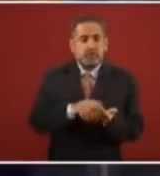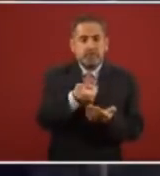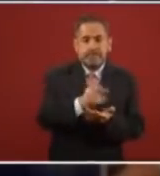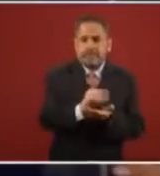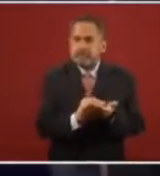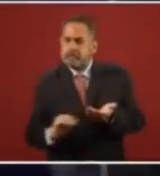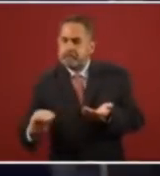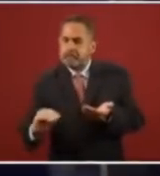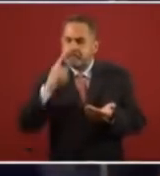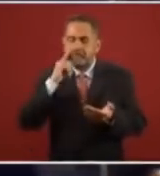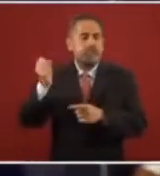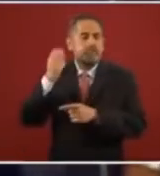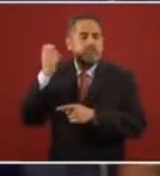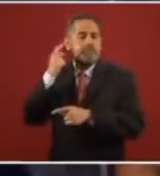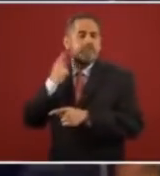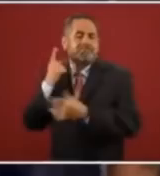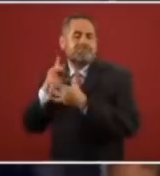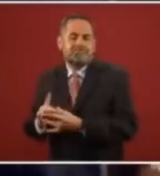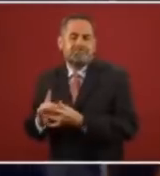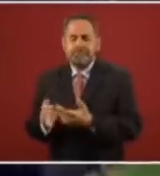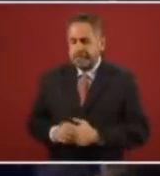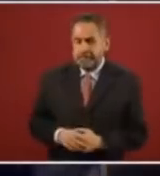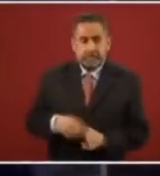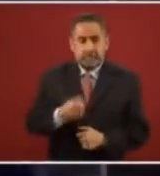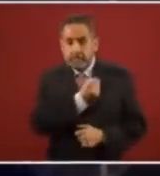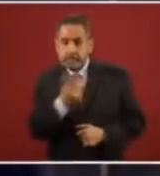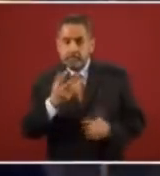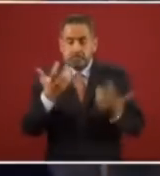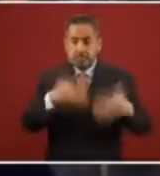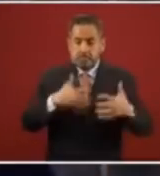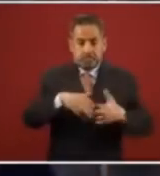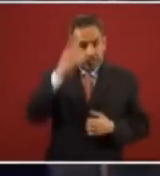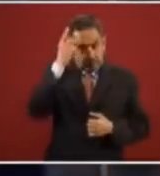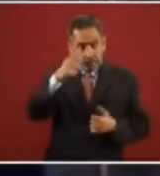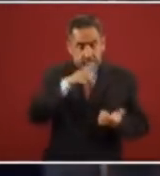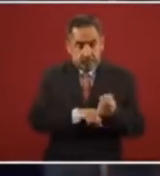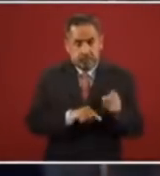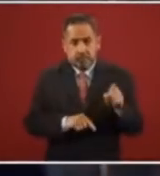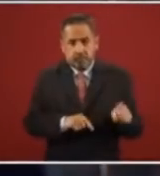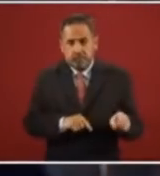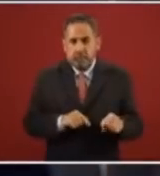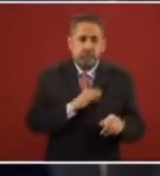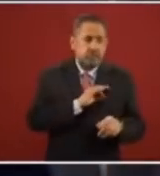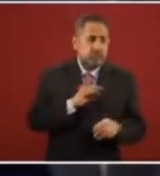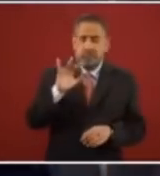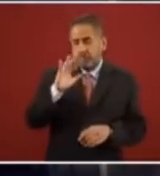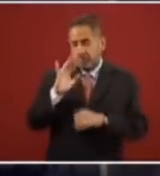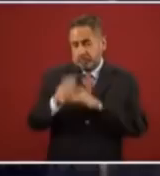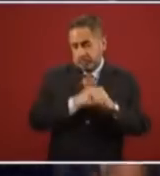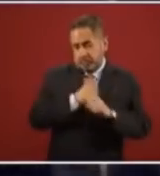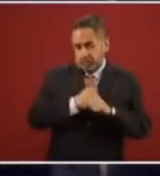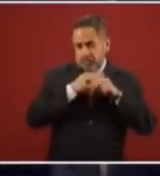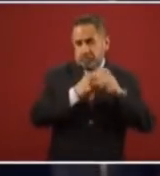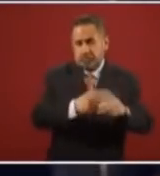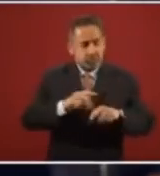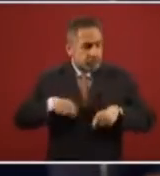campañas políticas. Hay empresarios que obviamente por 50 años tienen